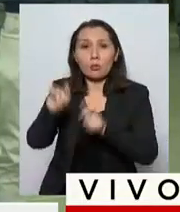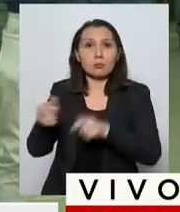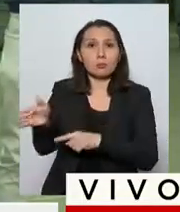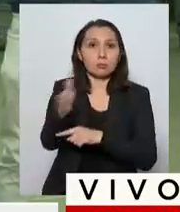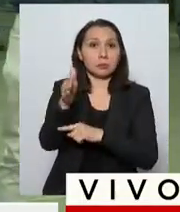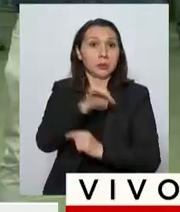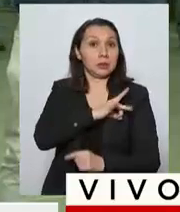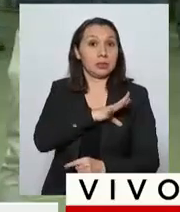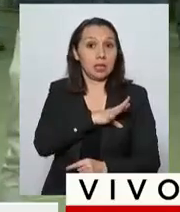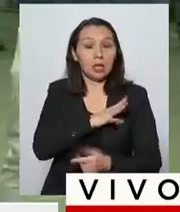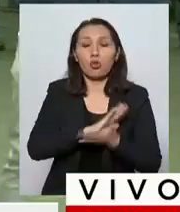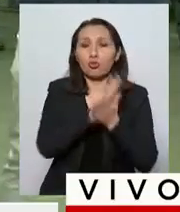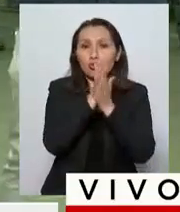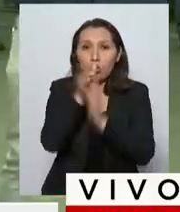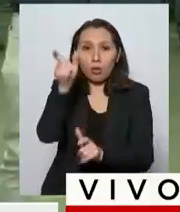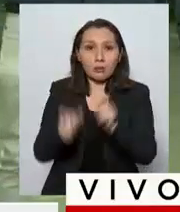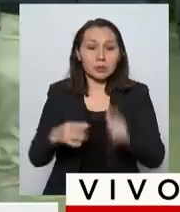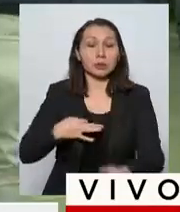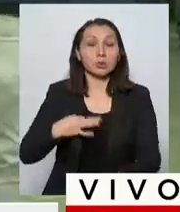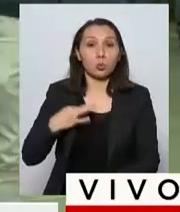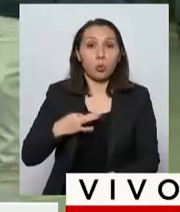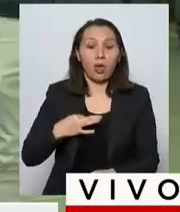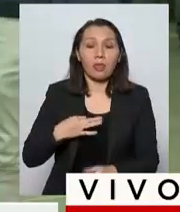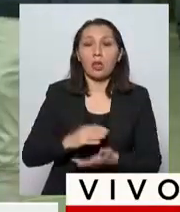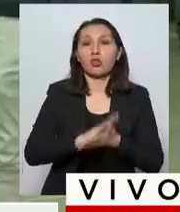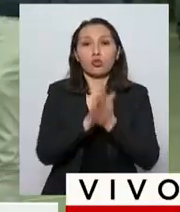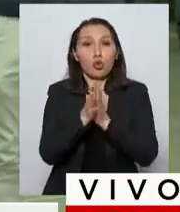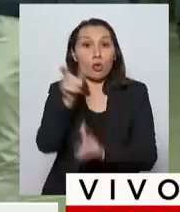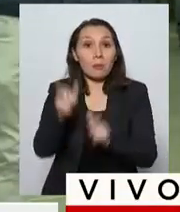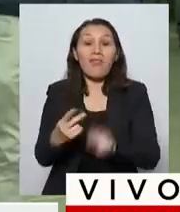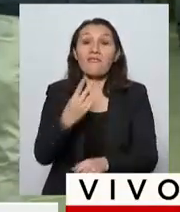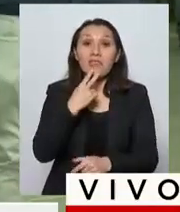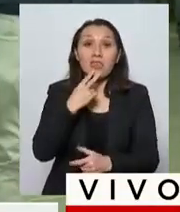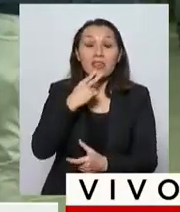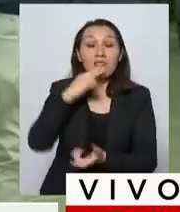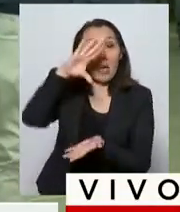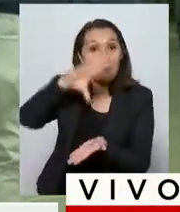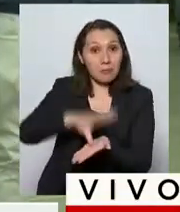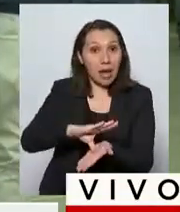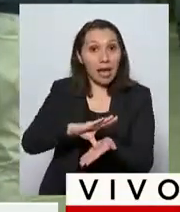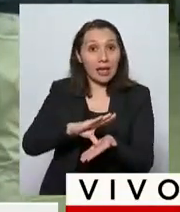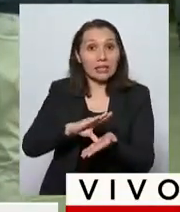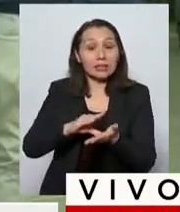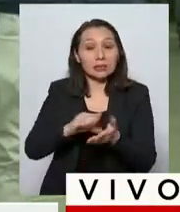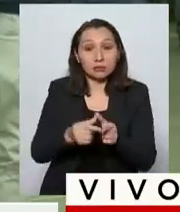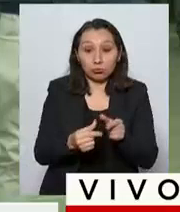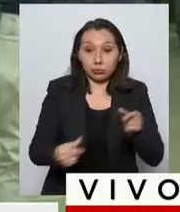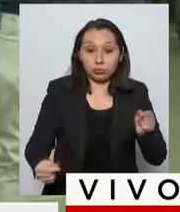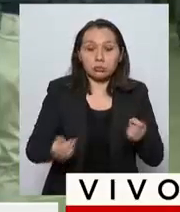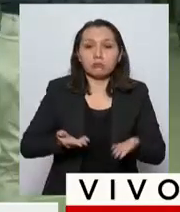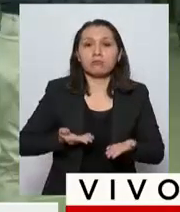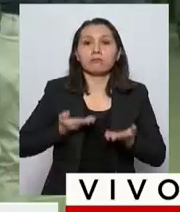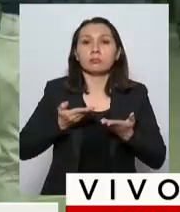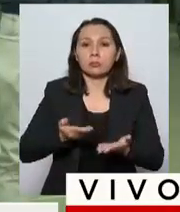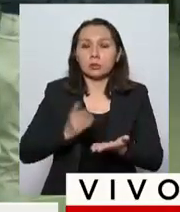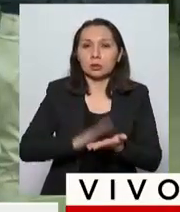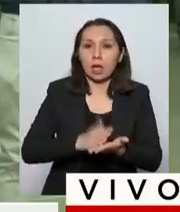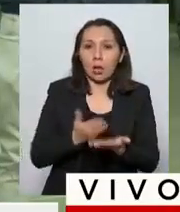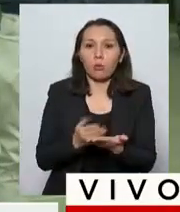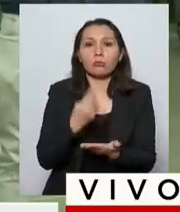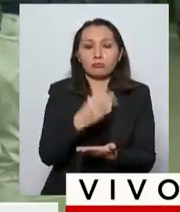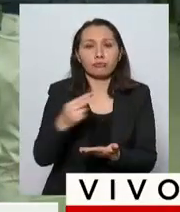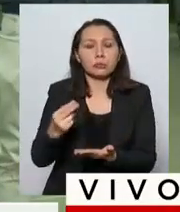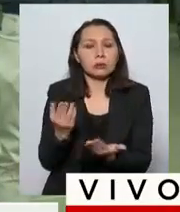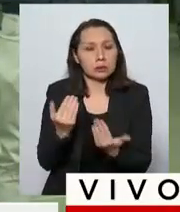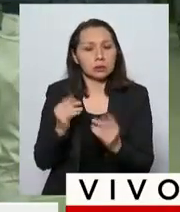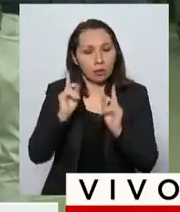compatriotas y a todos los ciudadanos y a todos los que viven en nuestro país la atención de salud que sin duda necesitan